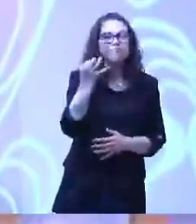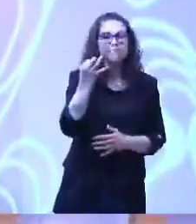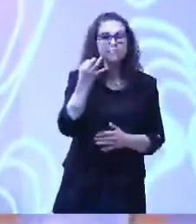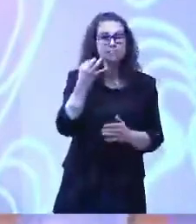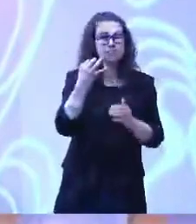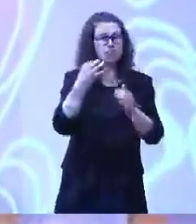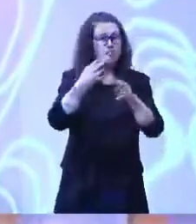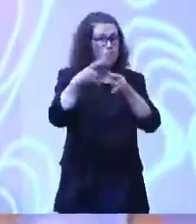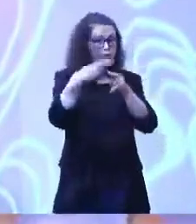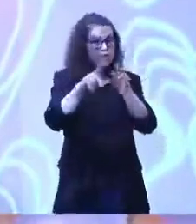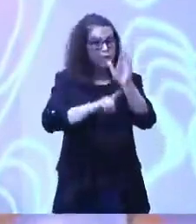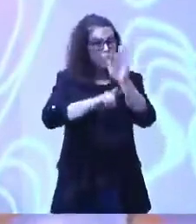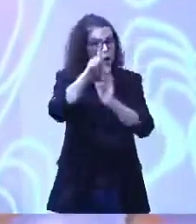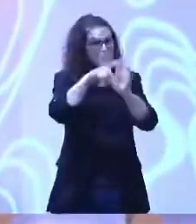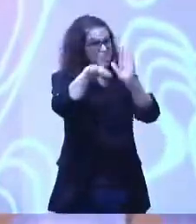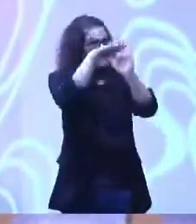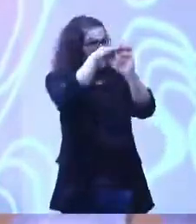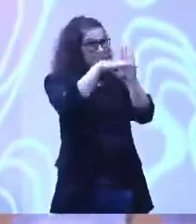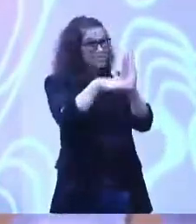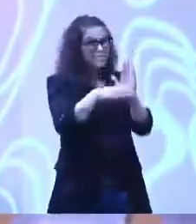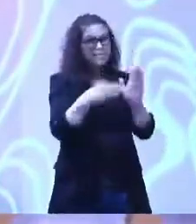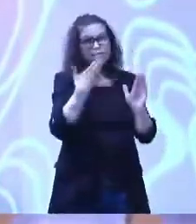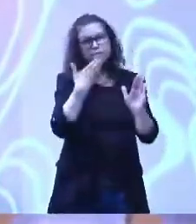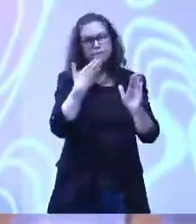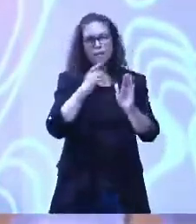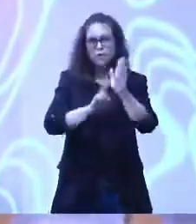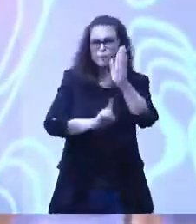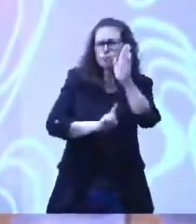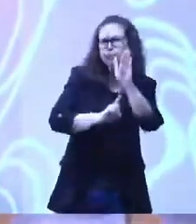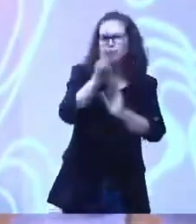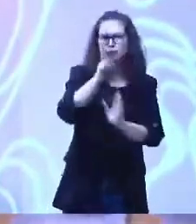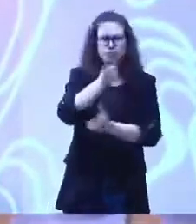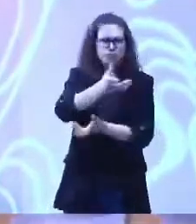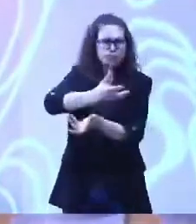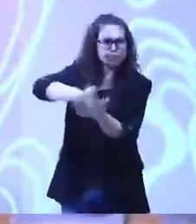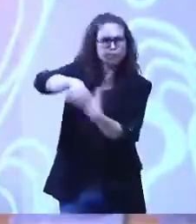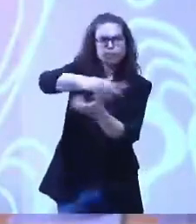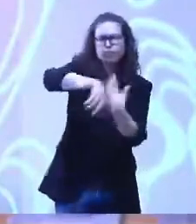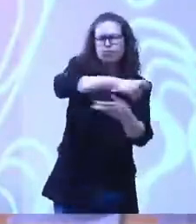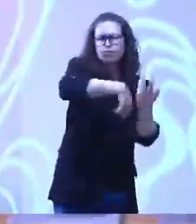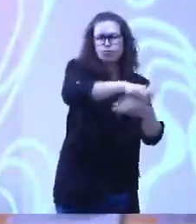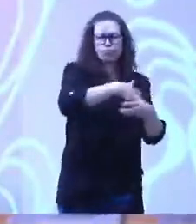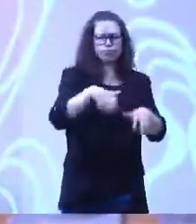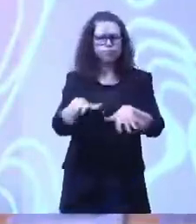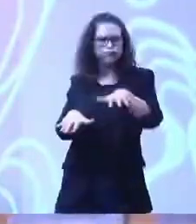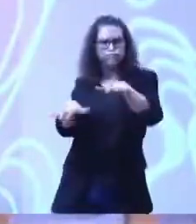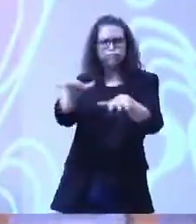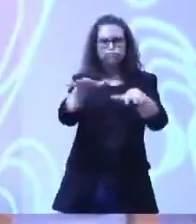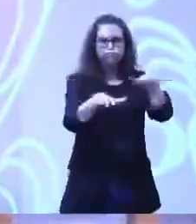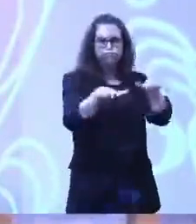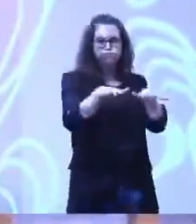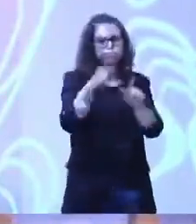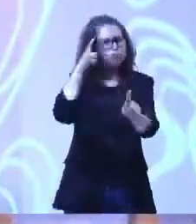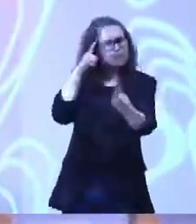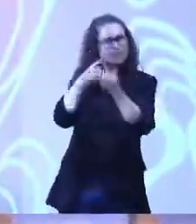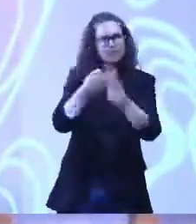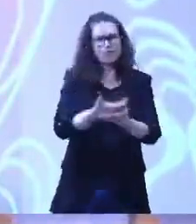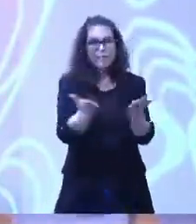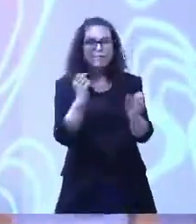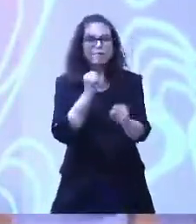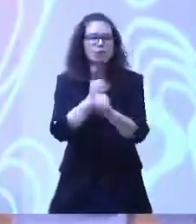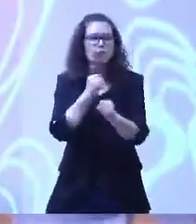son políticas de crecimiento y de redistribución de ese crecimiento en favor de la clase media trabajadora. Y